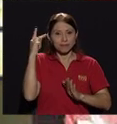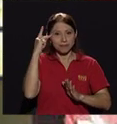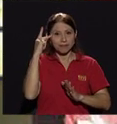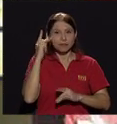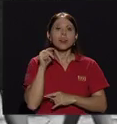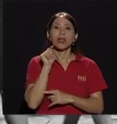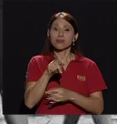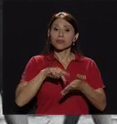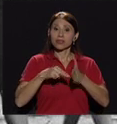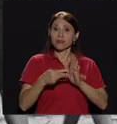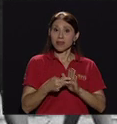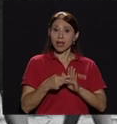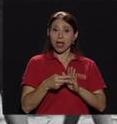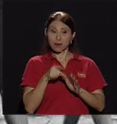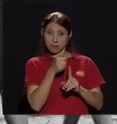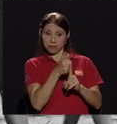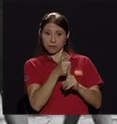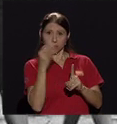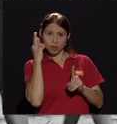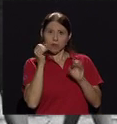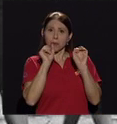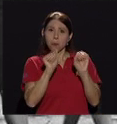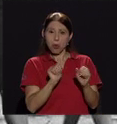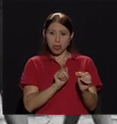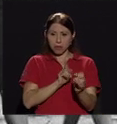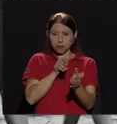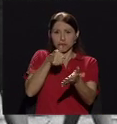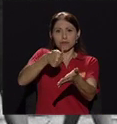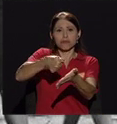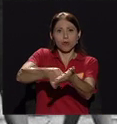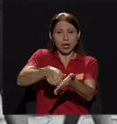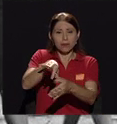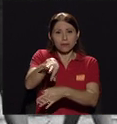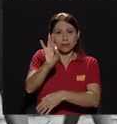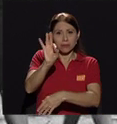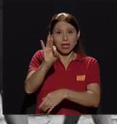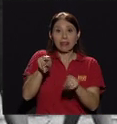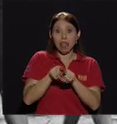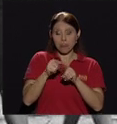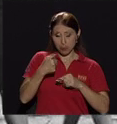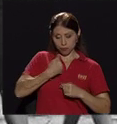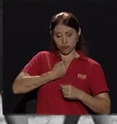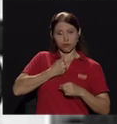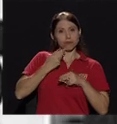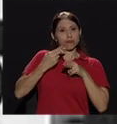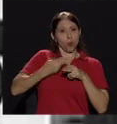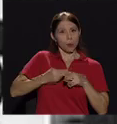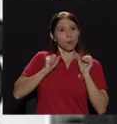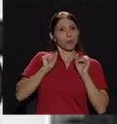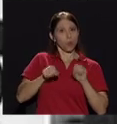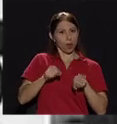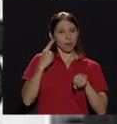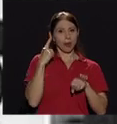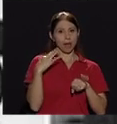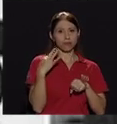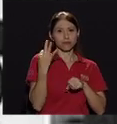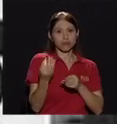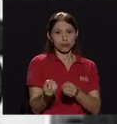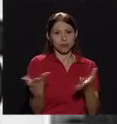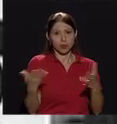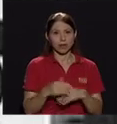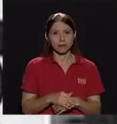la posibilidad de elegir a los gobernantes como también de poder ser electas en puestos de elección popular. En